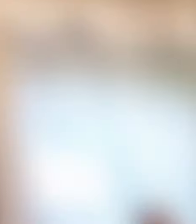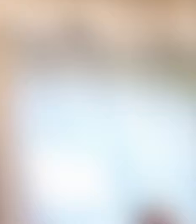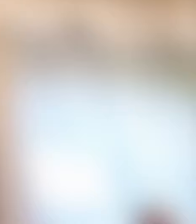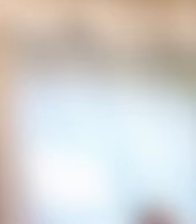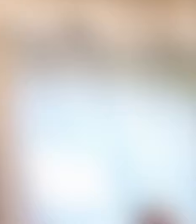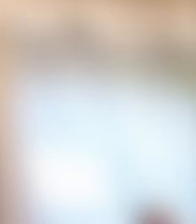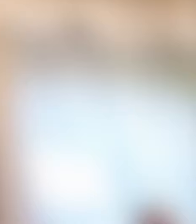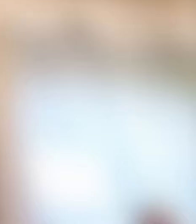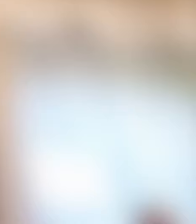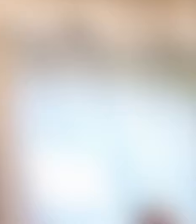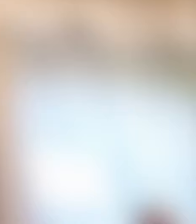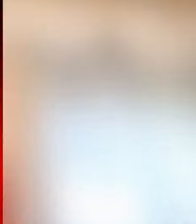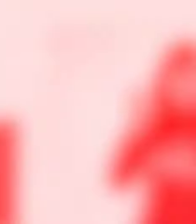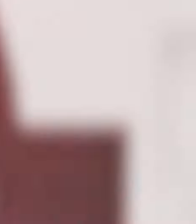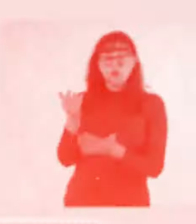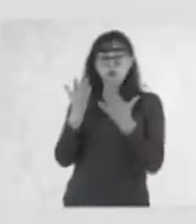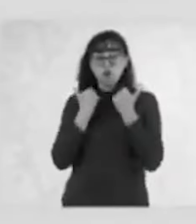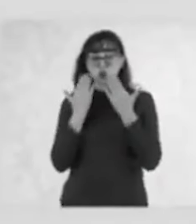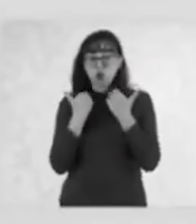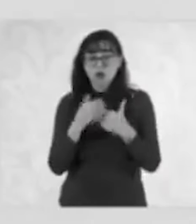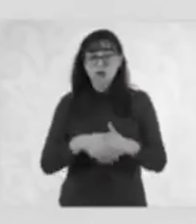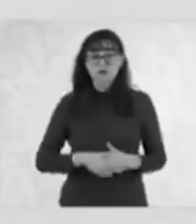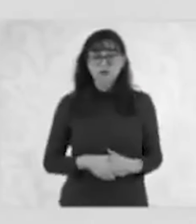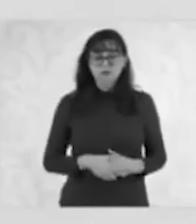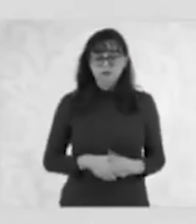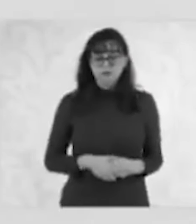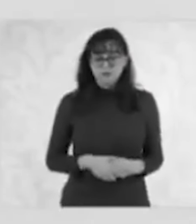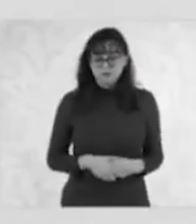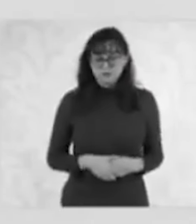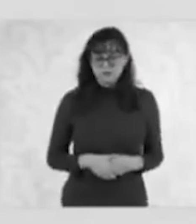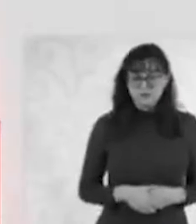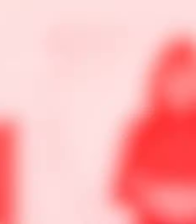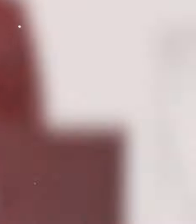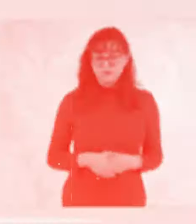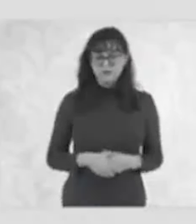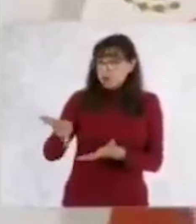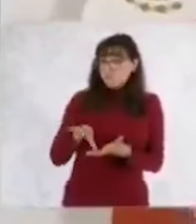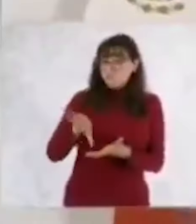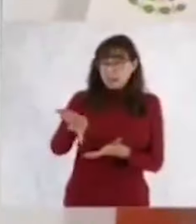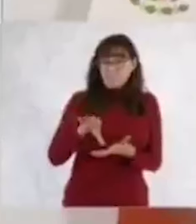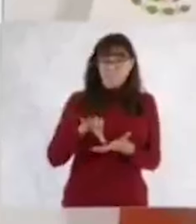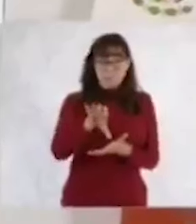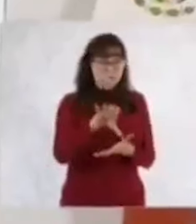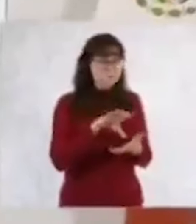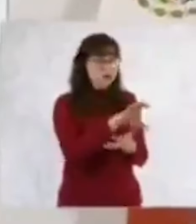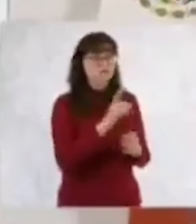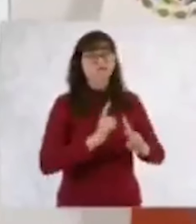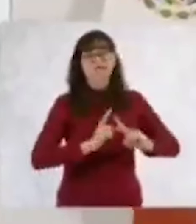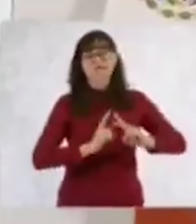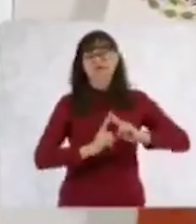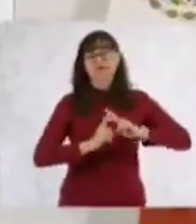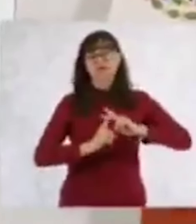es inviable por ahora. Incluso Claudia Chamom, desde la mañanera del pueblo, respondió contundente. No puede ser